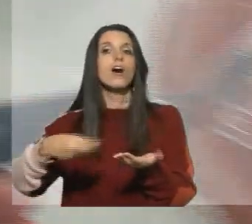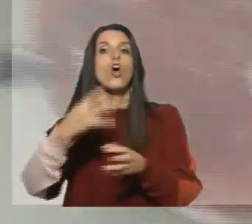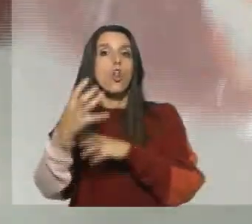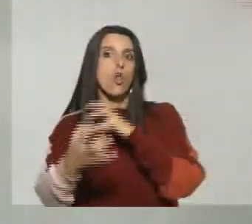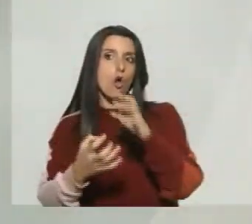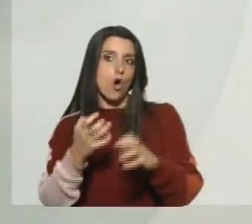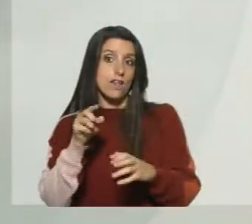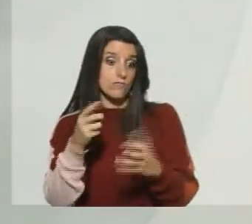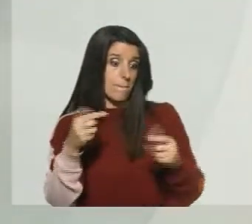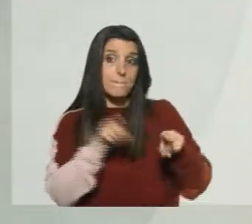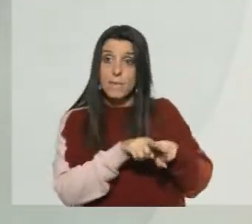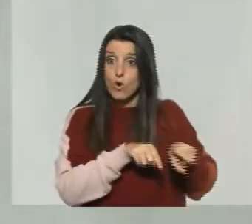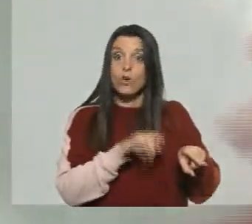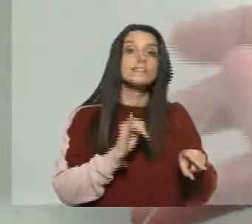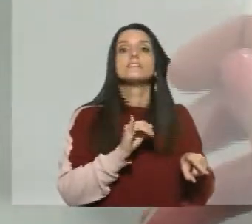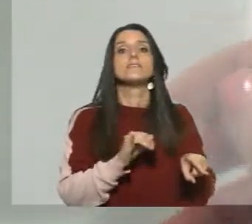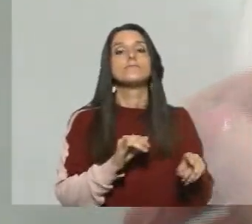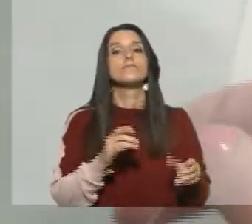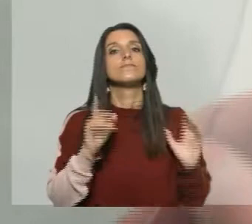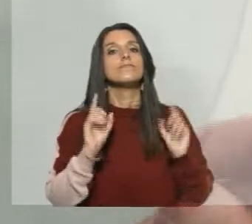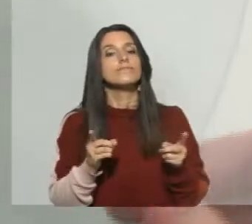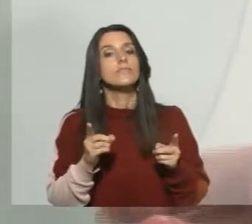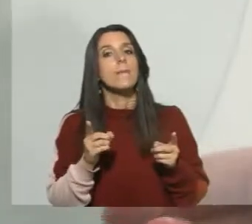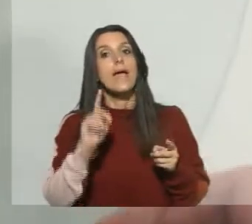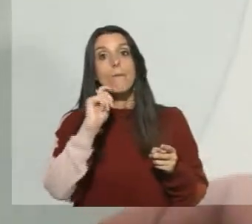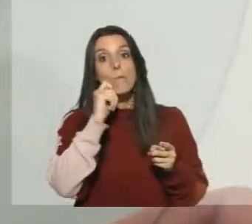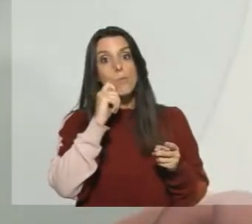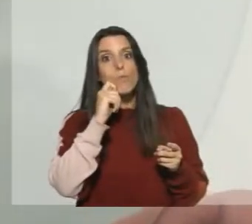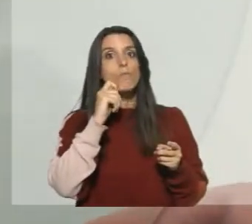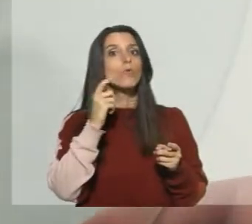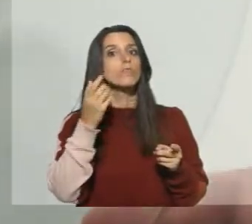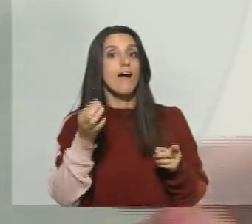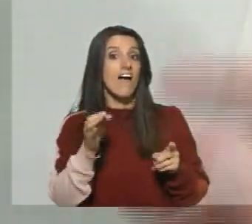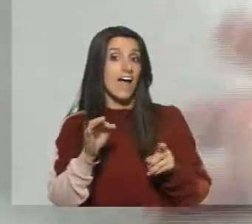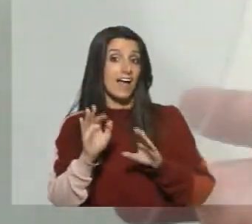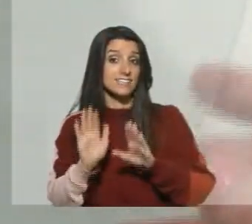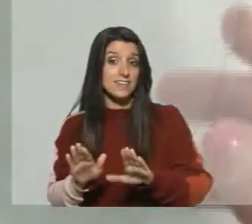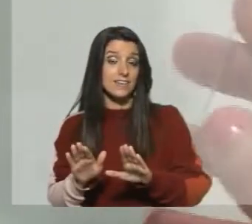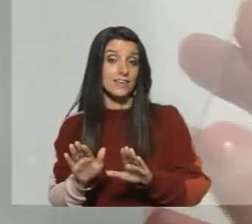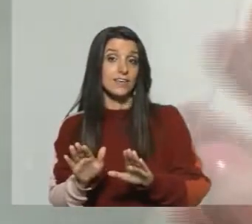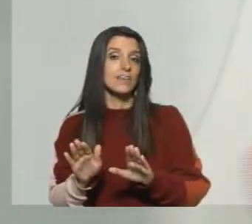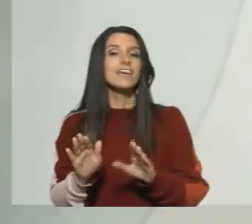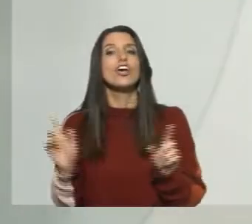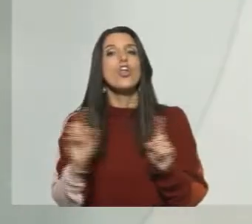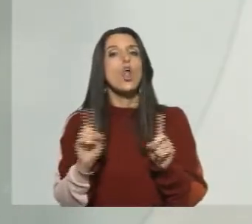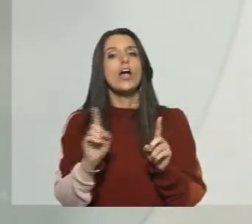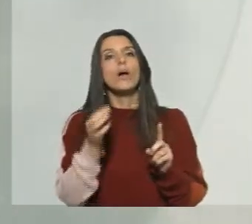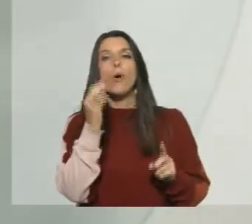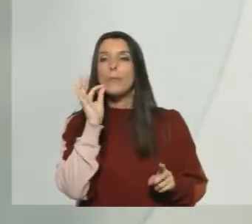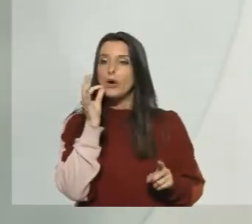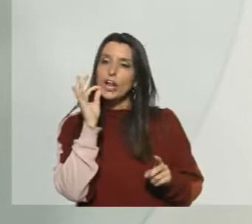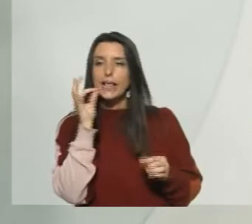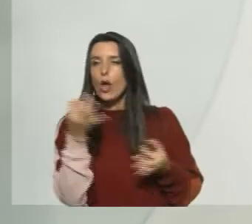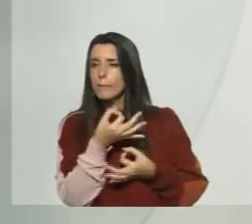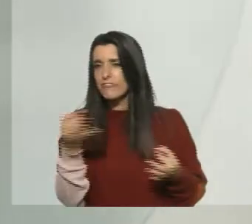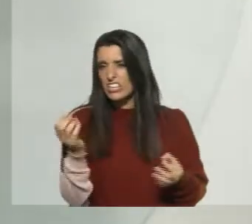que eso es lo que estamos haciendo acá. Exacto. Bien. Y además, ¿sabés lo que está bueno? Que vos lo tenés así y no es como prolijita. Y cuando